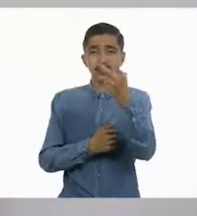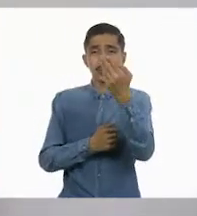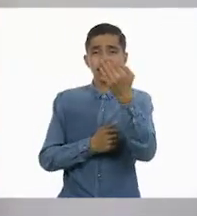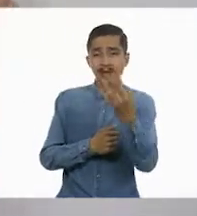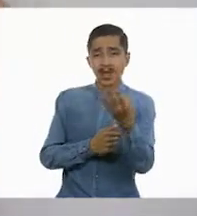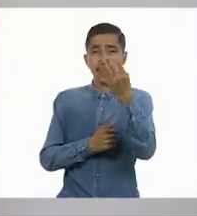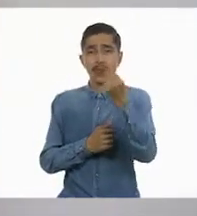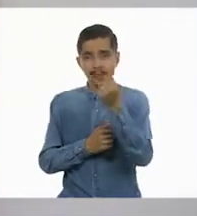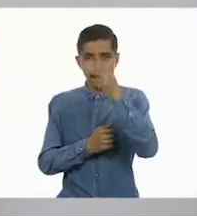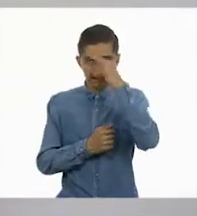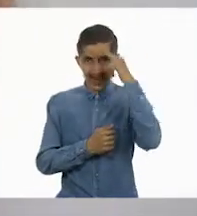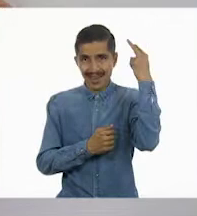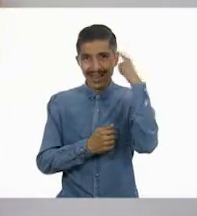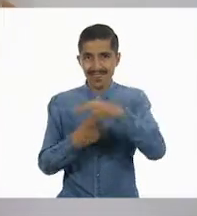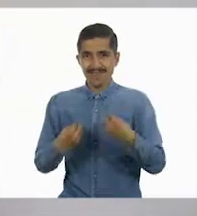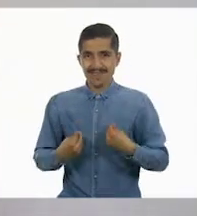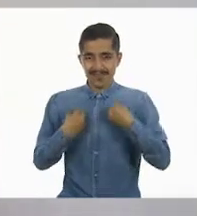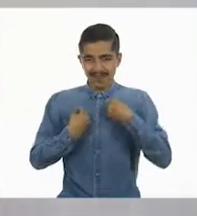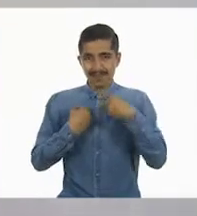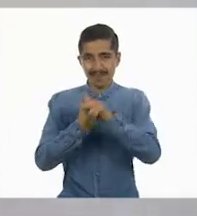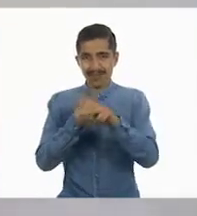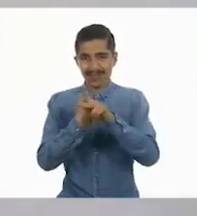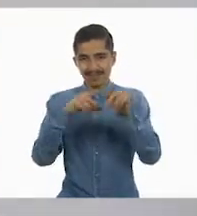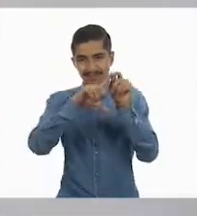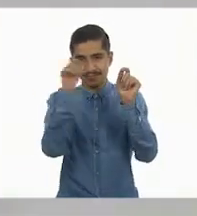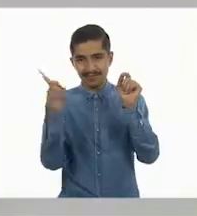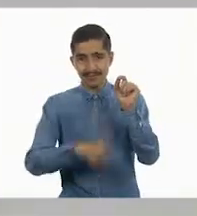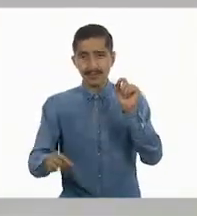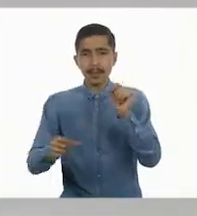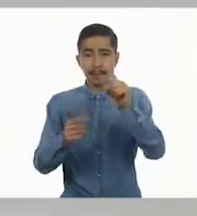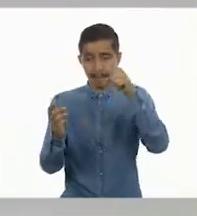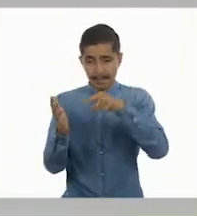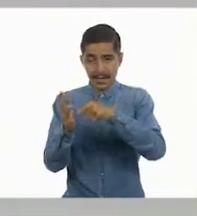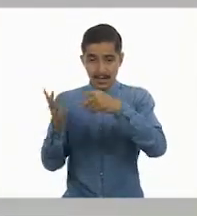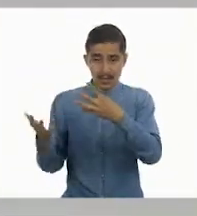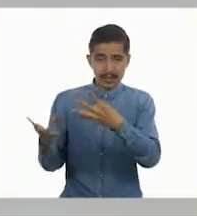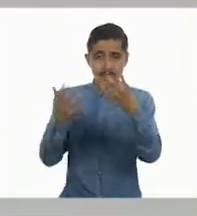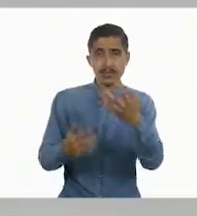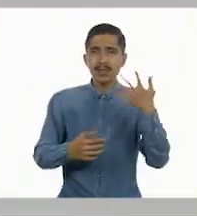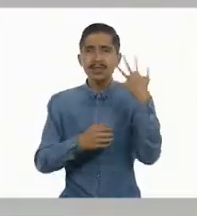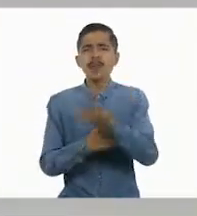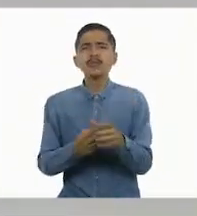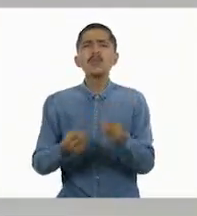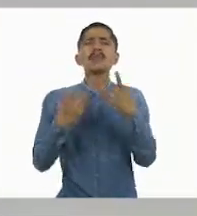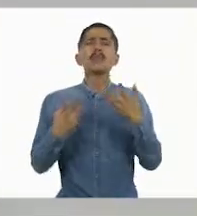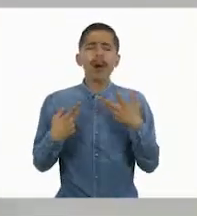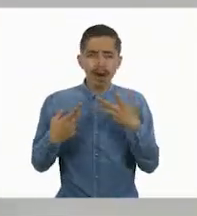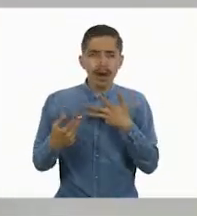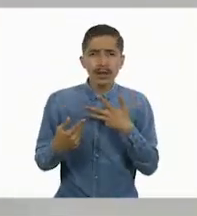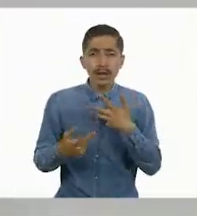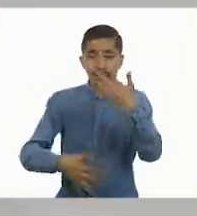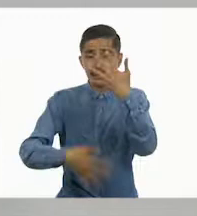13.607.259 mexicanos. Perfecto. En 1910 había